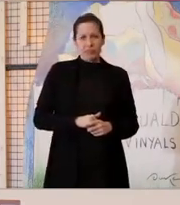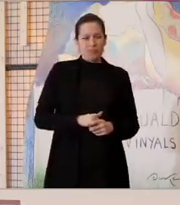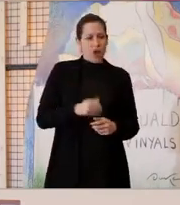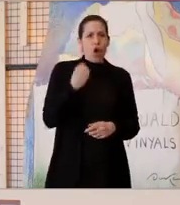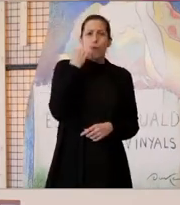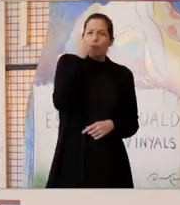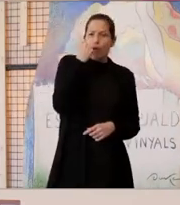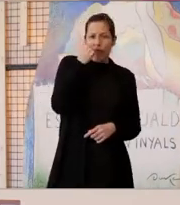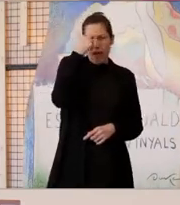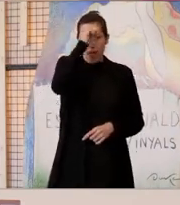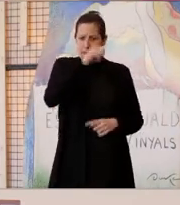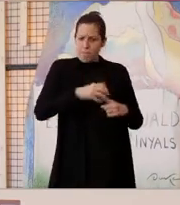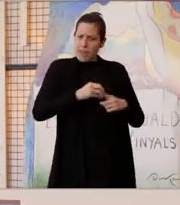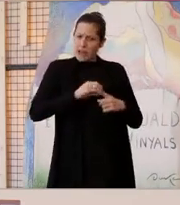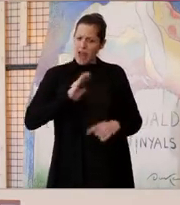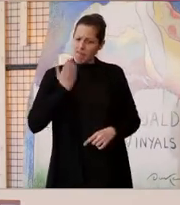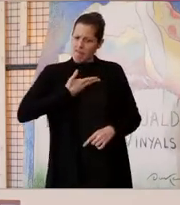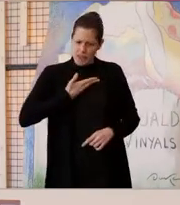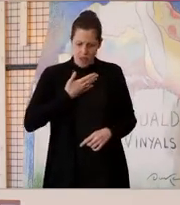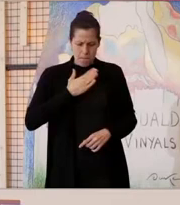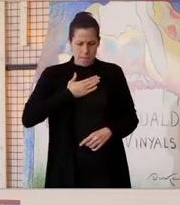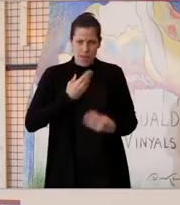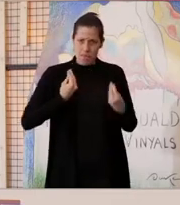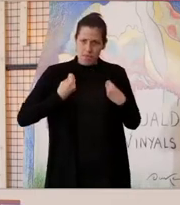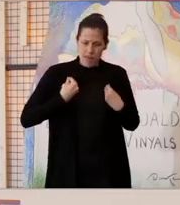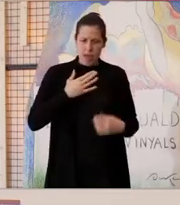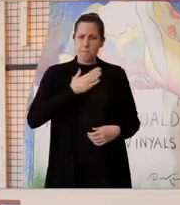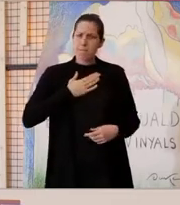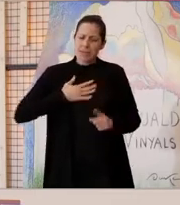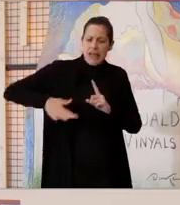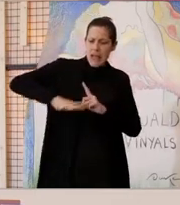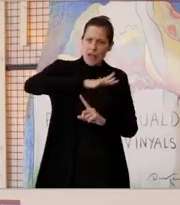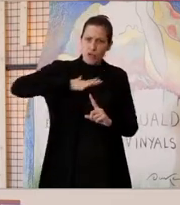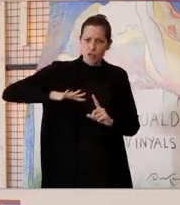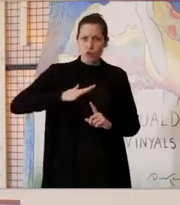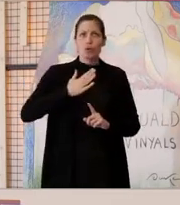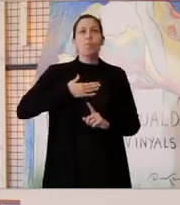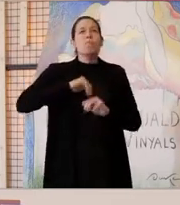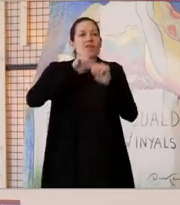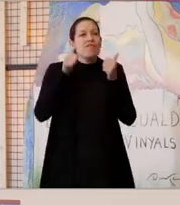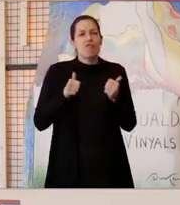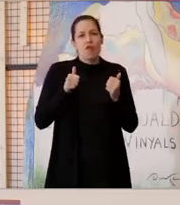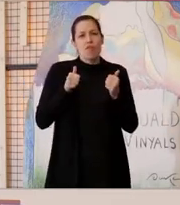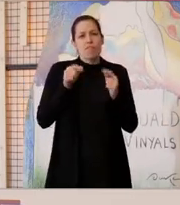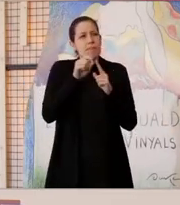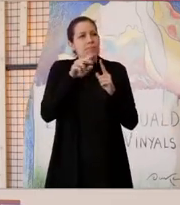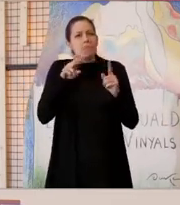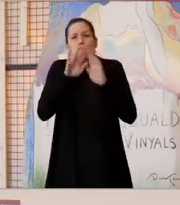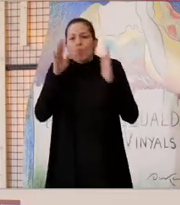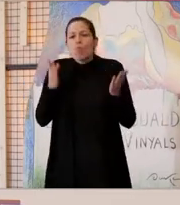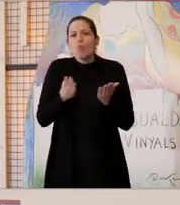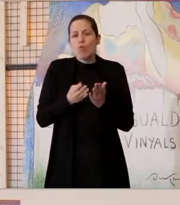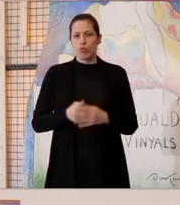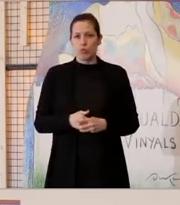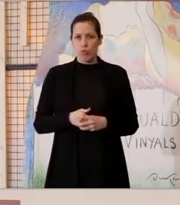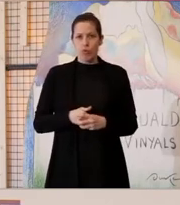afecta me afecta mi vida me afecta a mí me afecta mi entorno afecta bien forma de entender el mundo claro todo eso